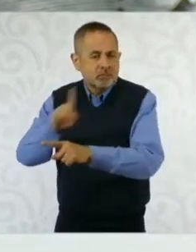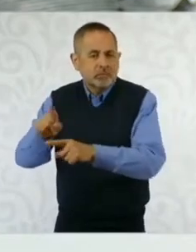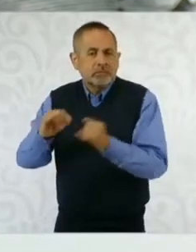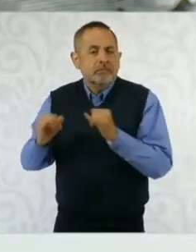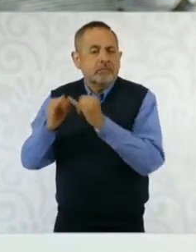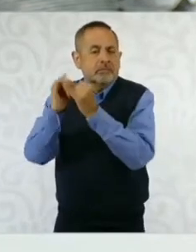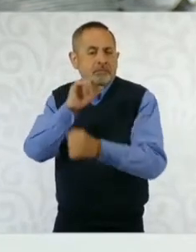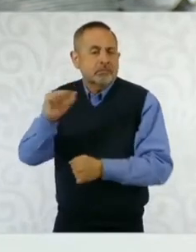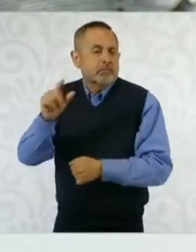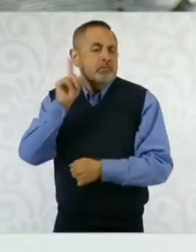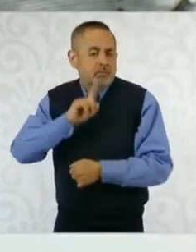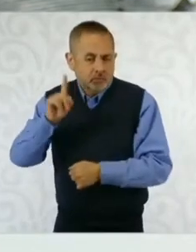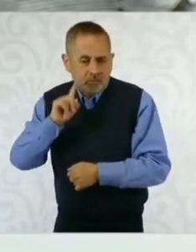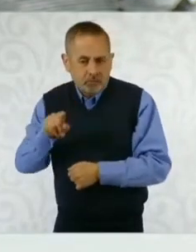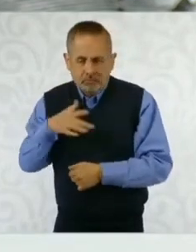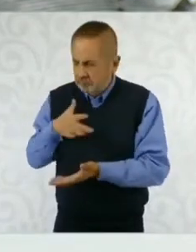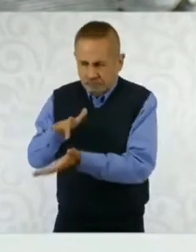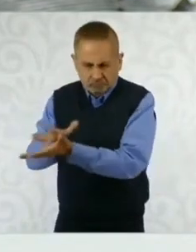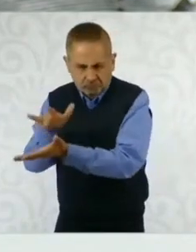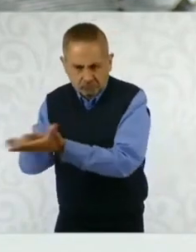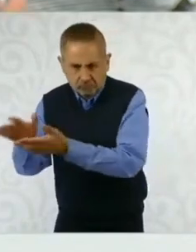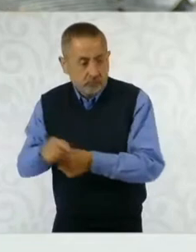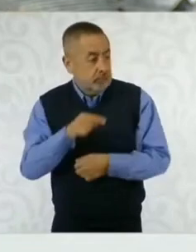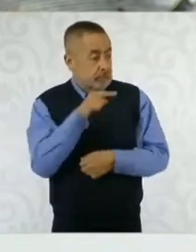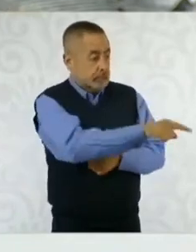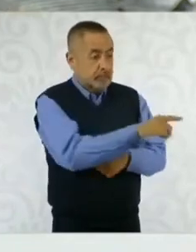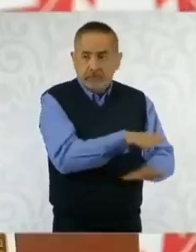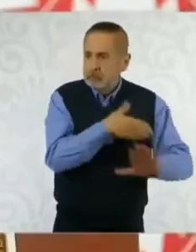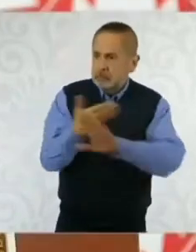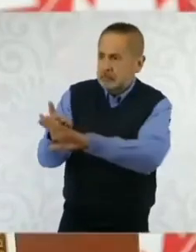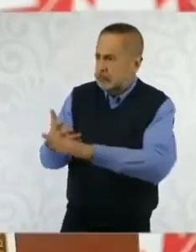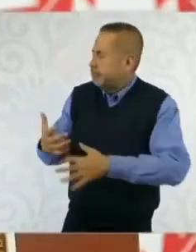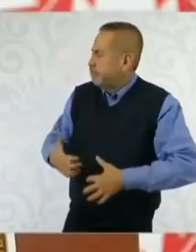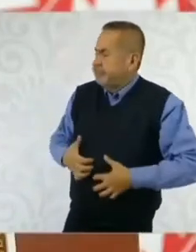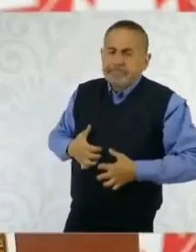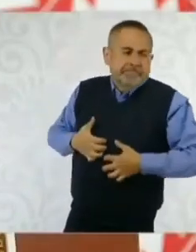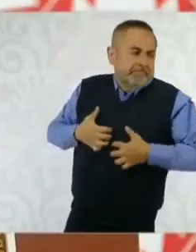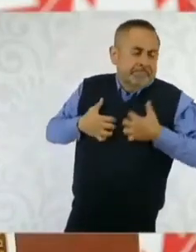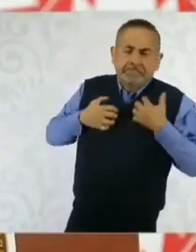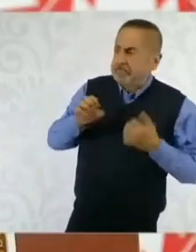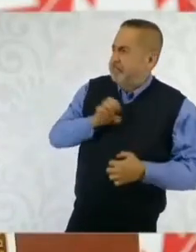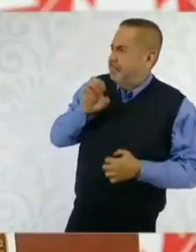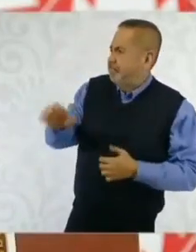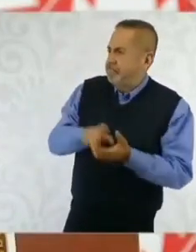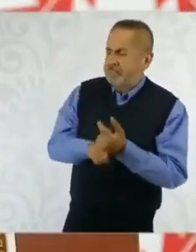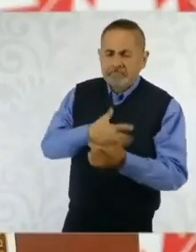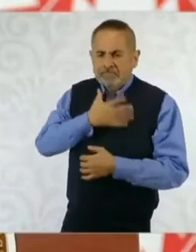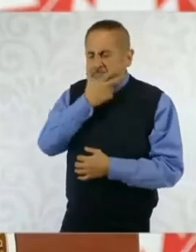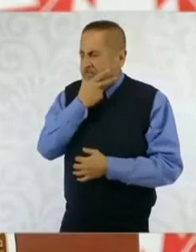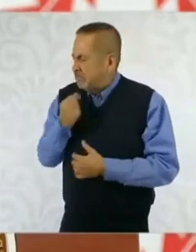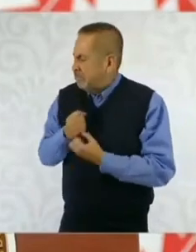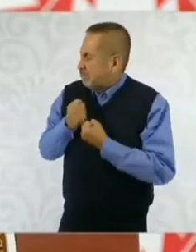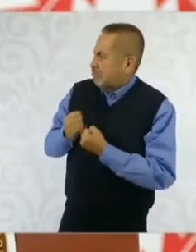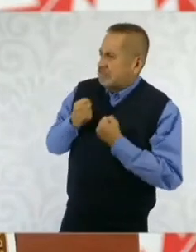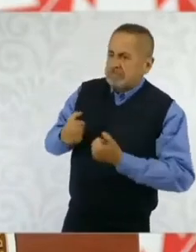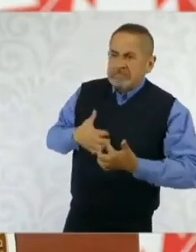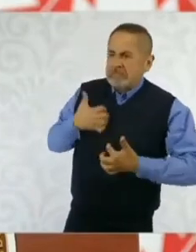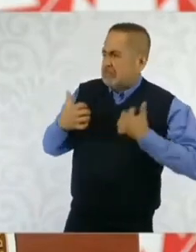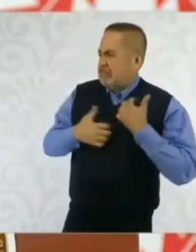apoyo, pues es porque le sale el odio así, pero y el machismo tremendo,